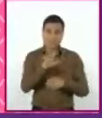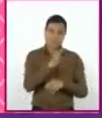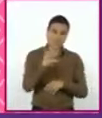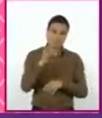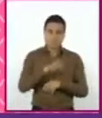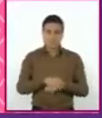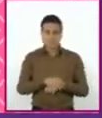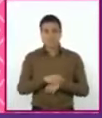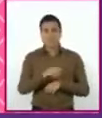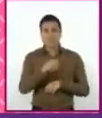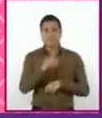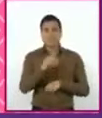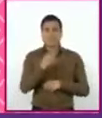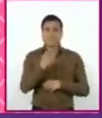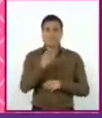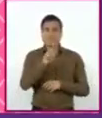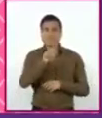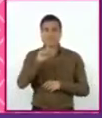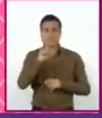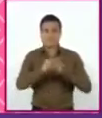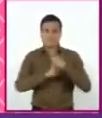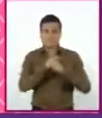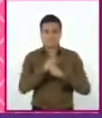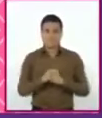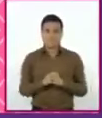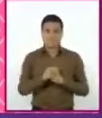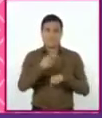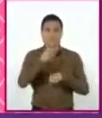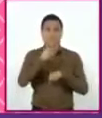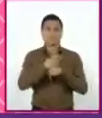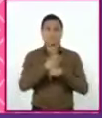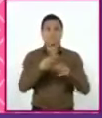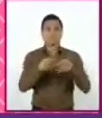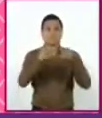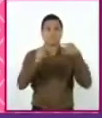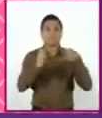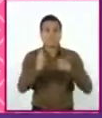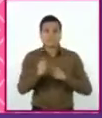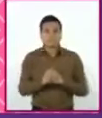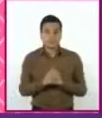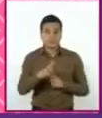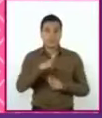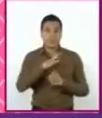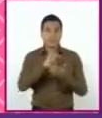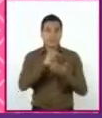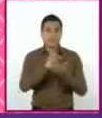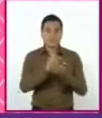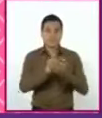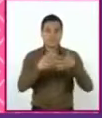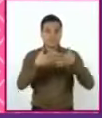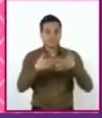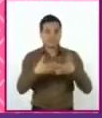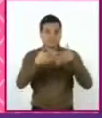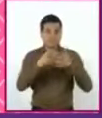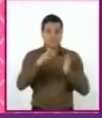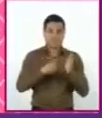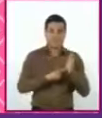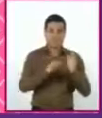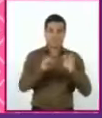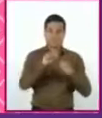aproximadamente. El segundo proceso es el auge de la producción de plata de 1670